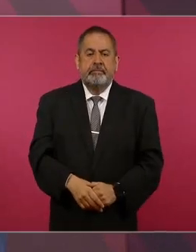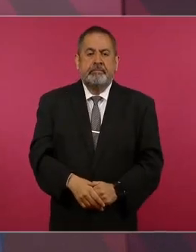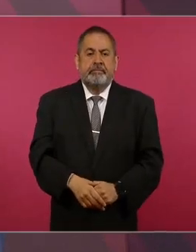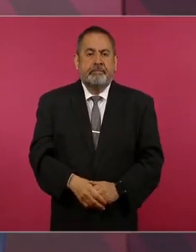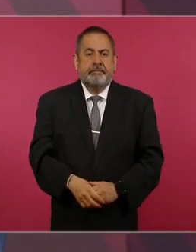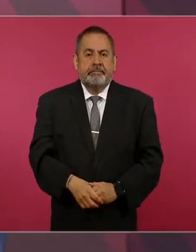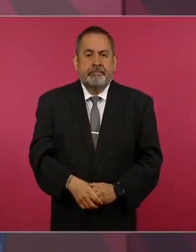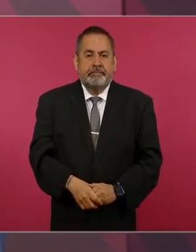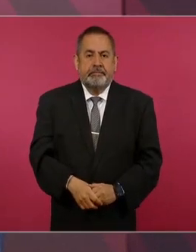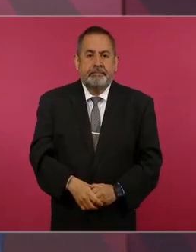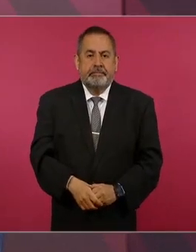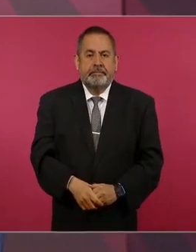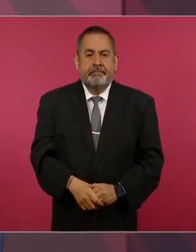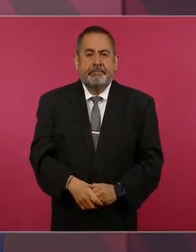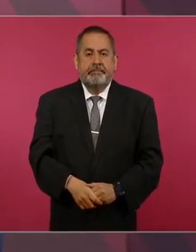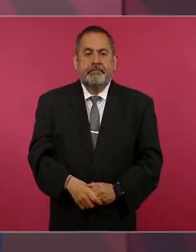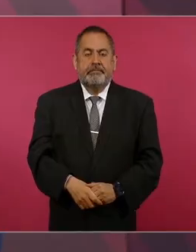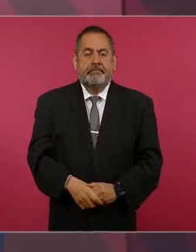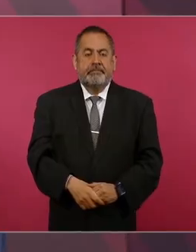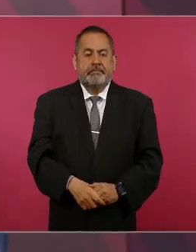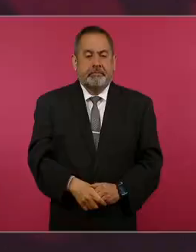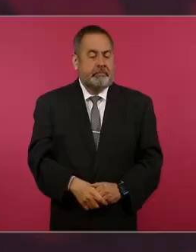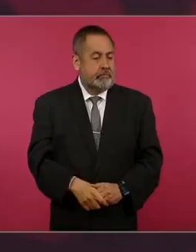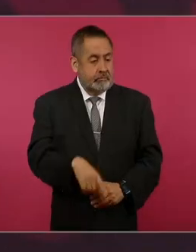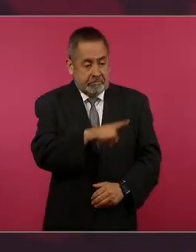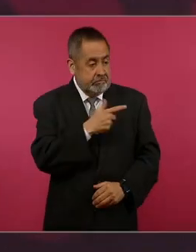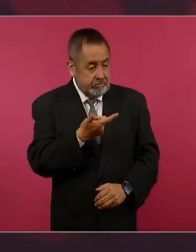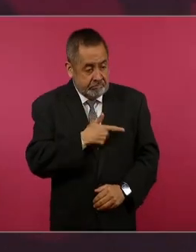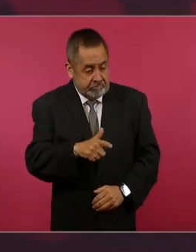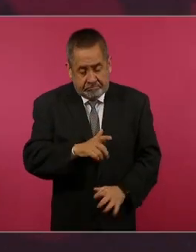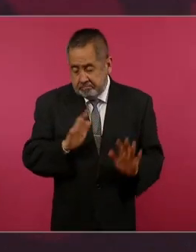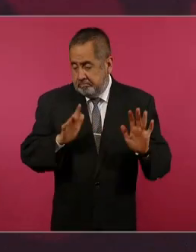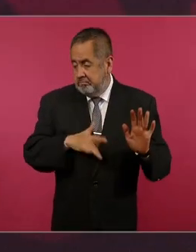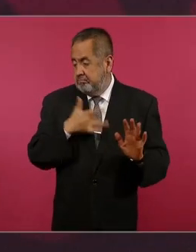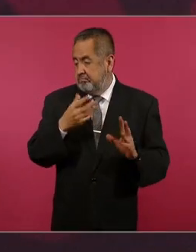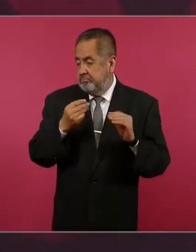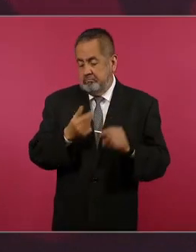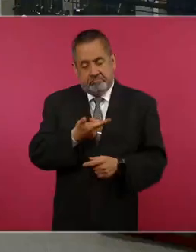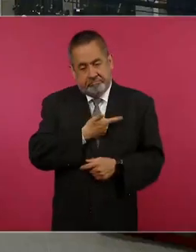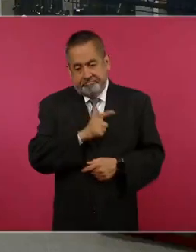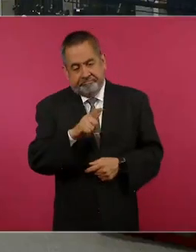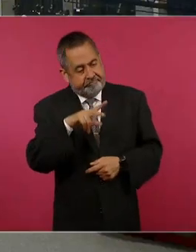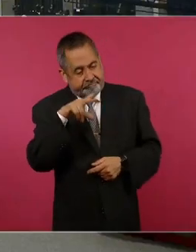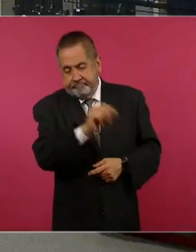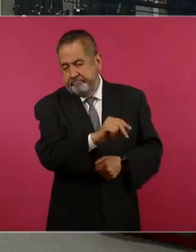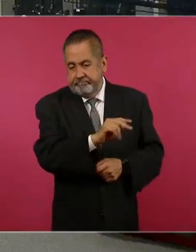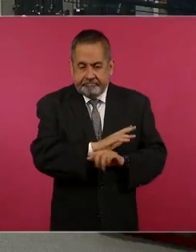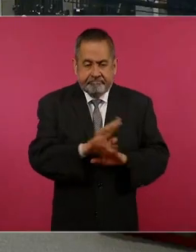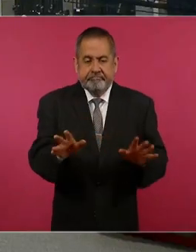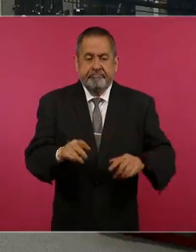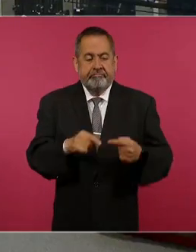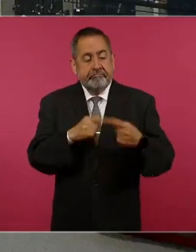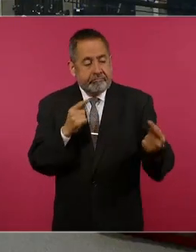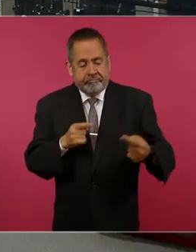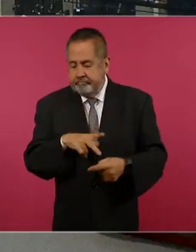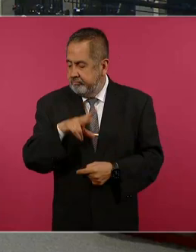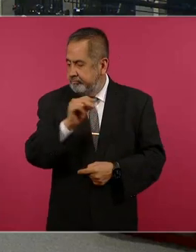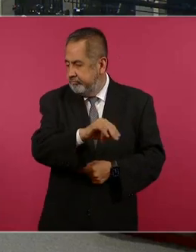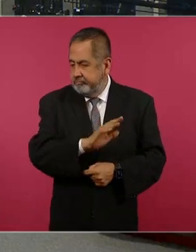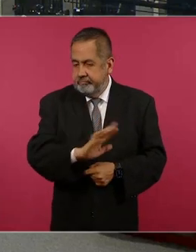no les guste a nuestros adversarios. Pero